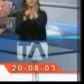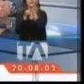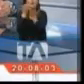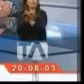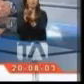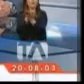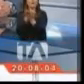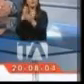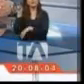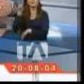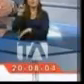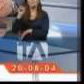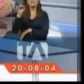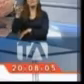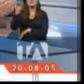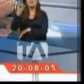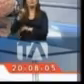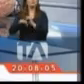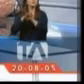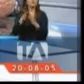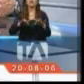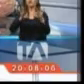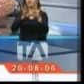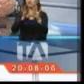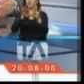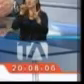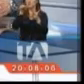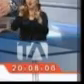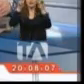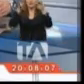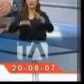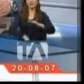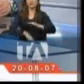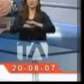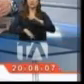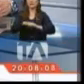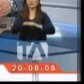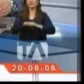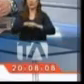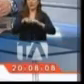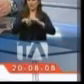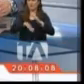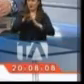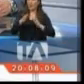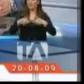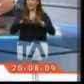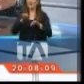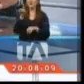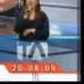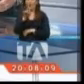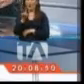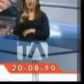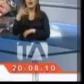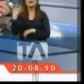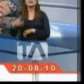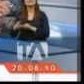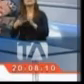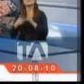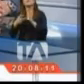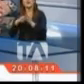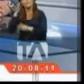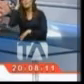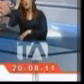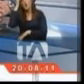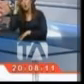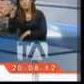que la verdadera importancia del endeudamiento no radica en el techo fijado, sino en la sostenibilidad y capacidad de respuesta del Estado.